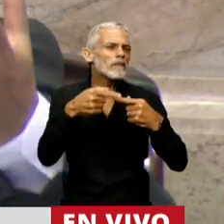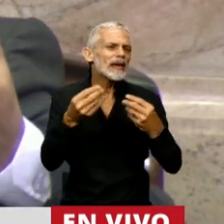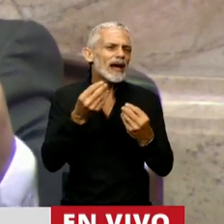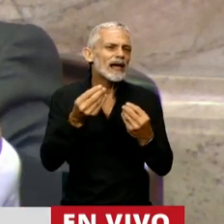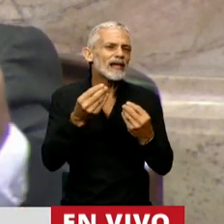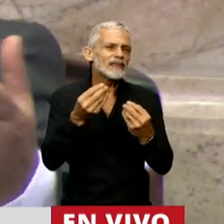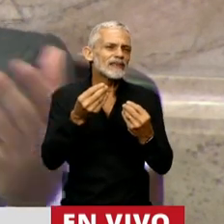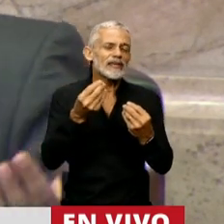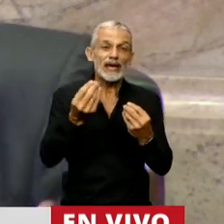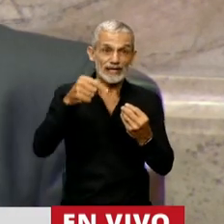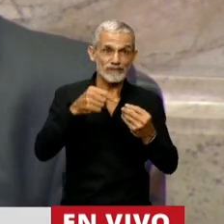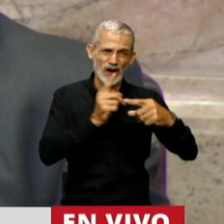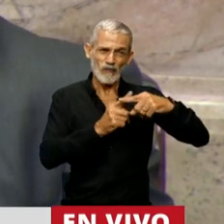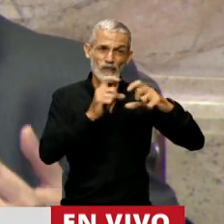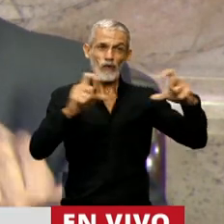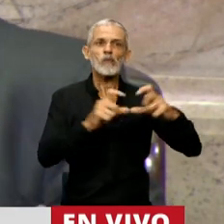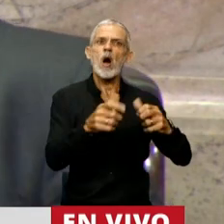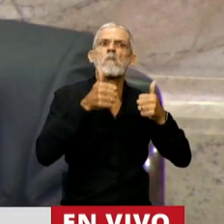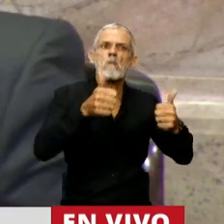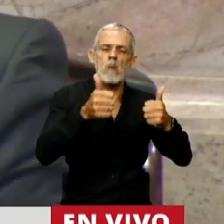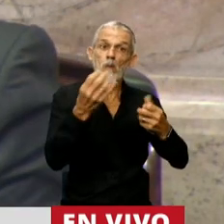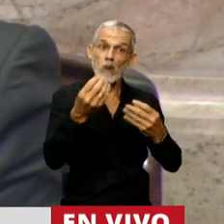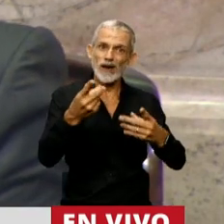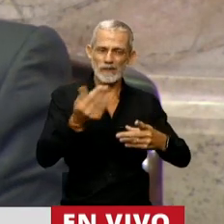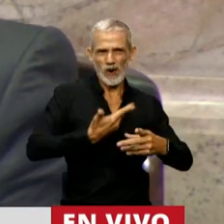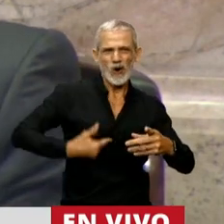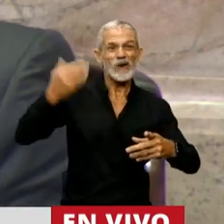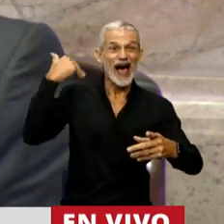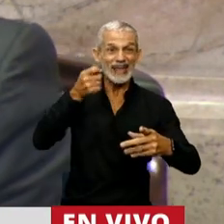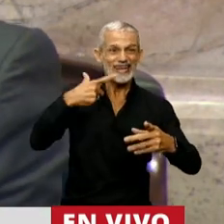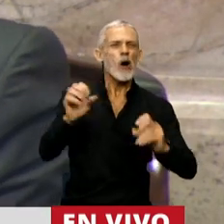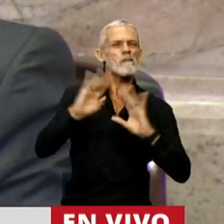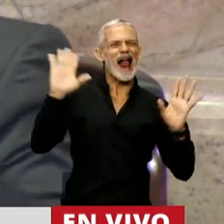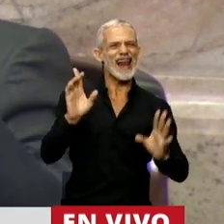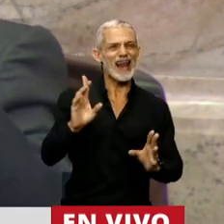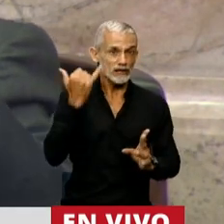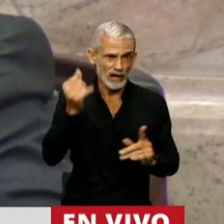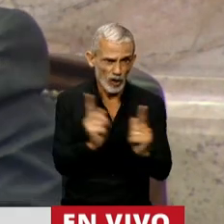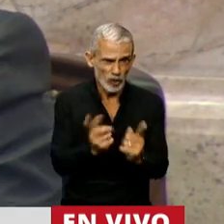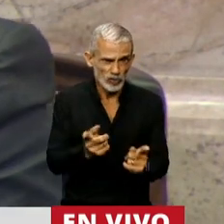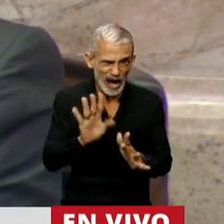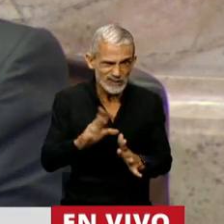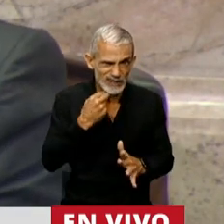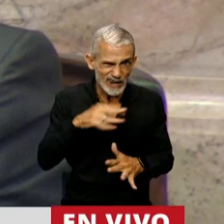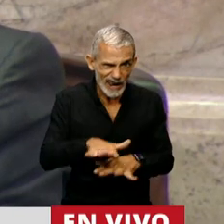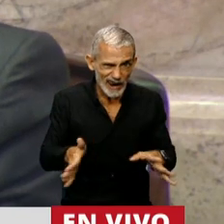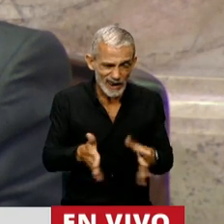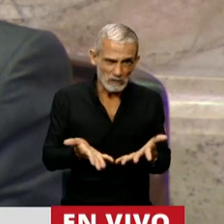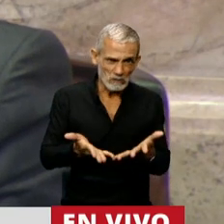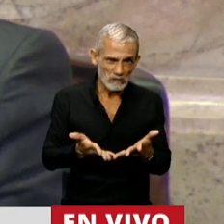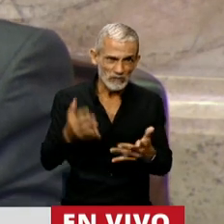básicamente o prácticamente que esta fórmula es buena porque el gobierno anterior fue malo. Más o menos ese es el esquema